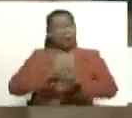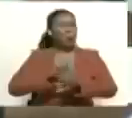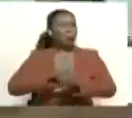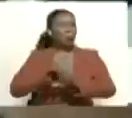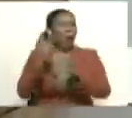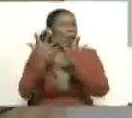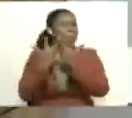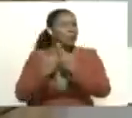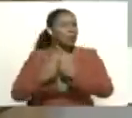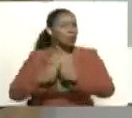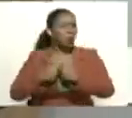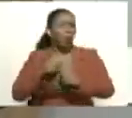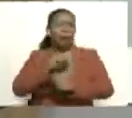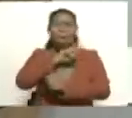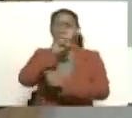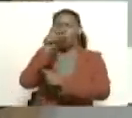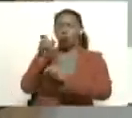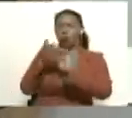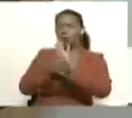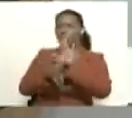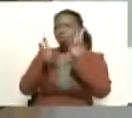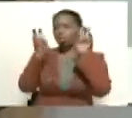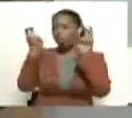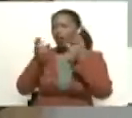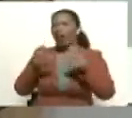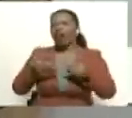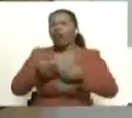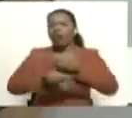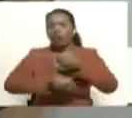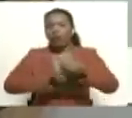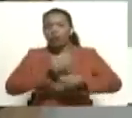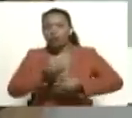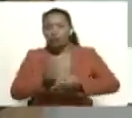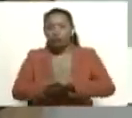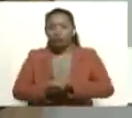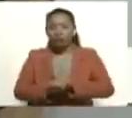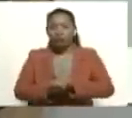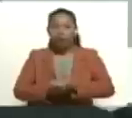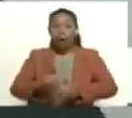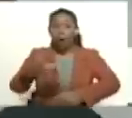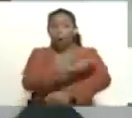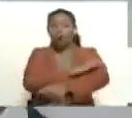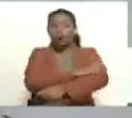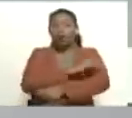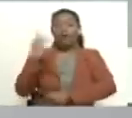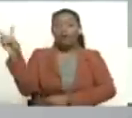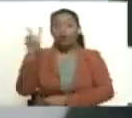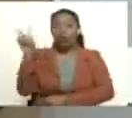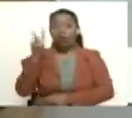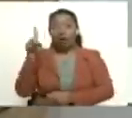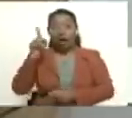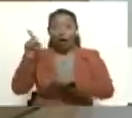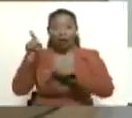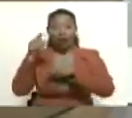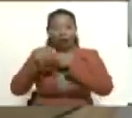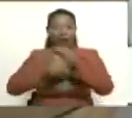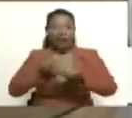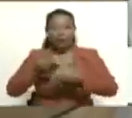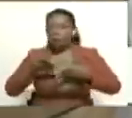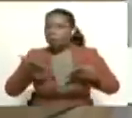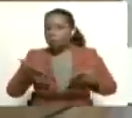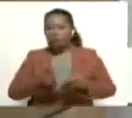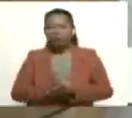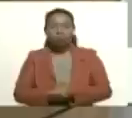administración Biden no se pregunta qué hizo la oposición venezolana con esta plata?